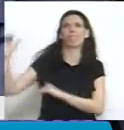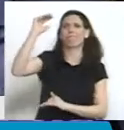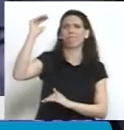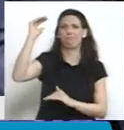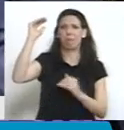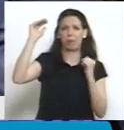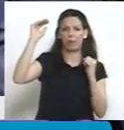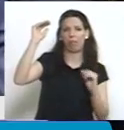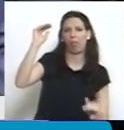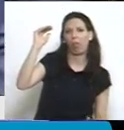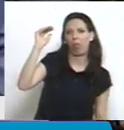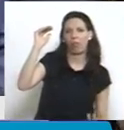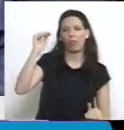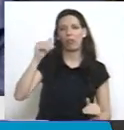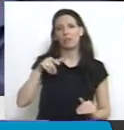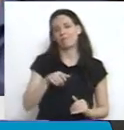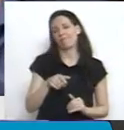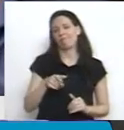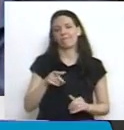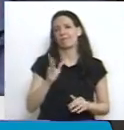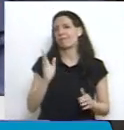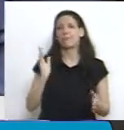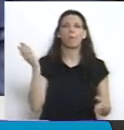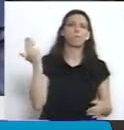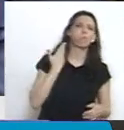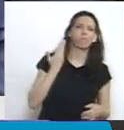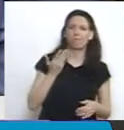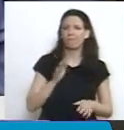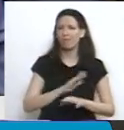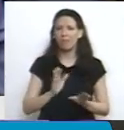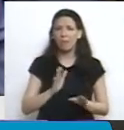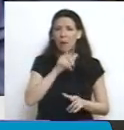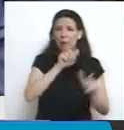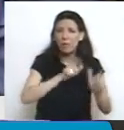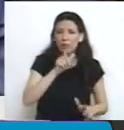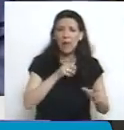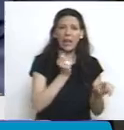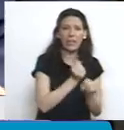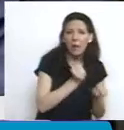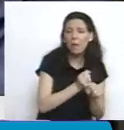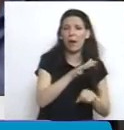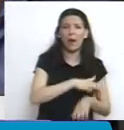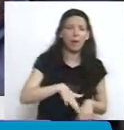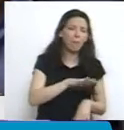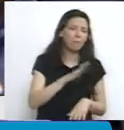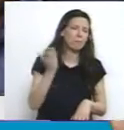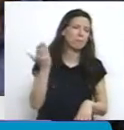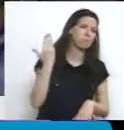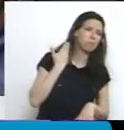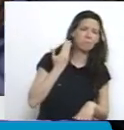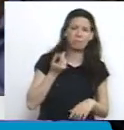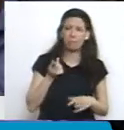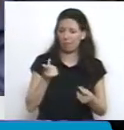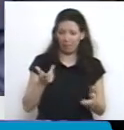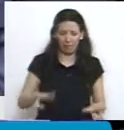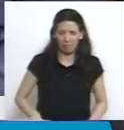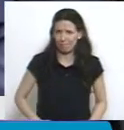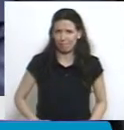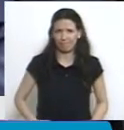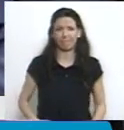que implica un nuevo mazazo al nivel de vida de la clase trabajadora y el pueblo. Por otra parte,